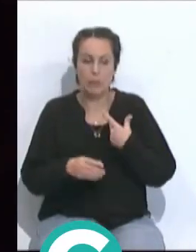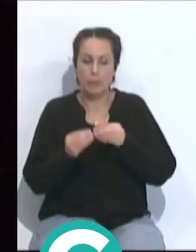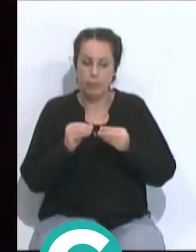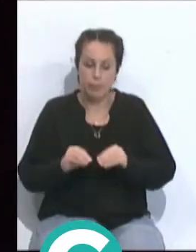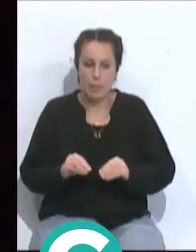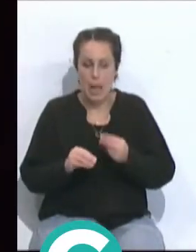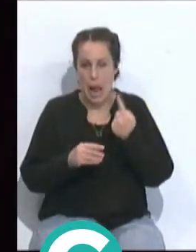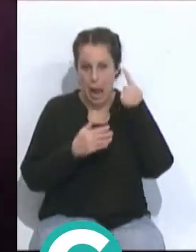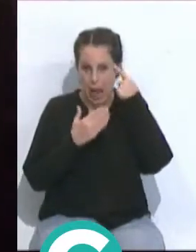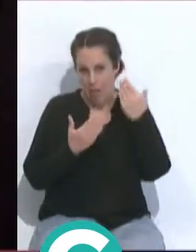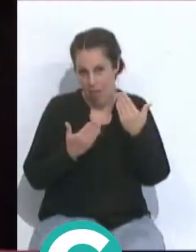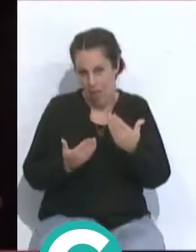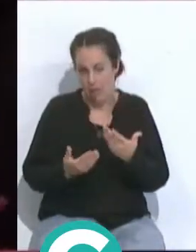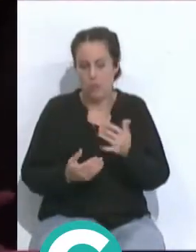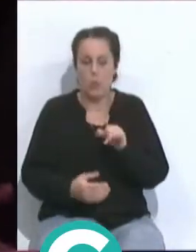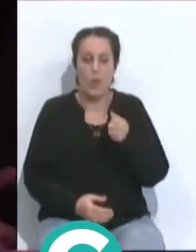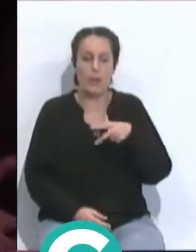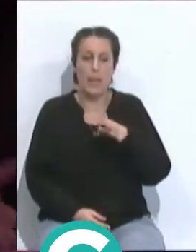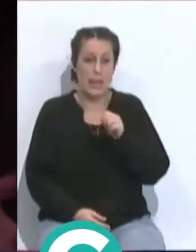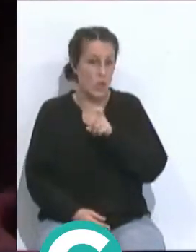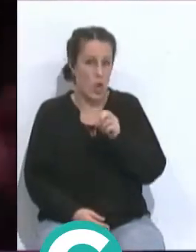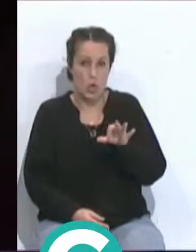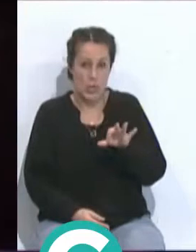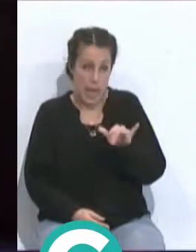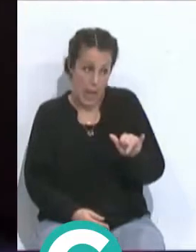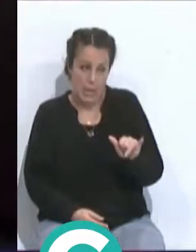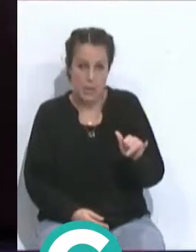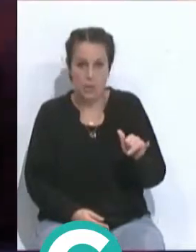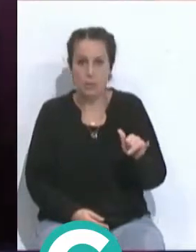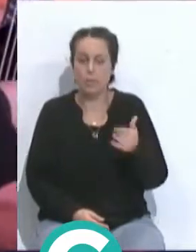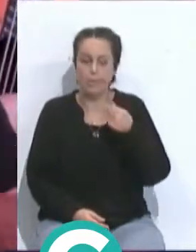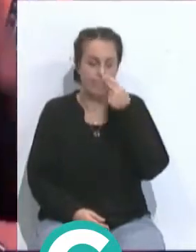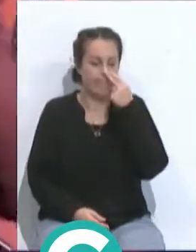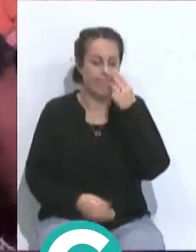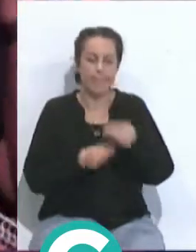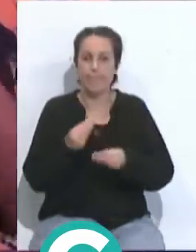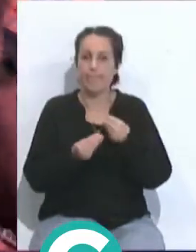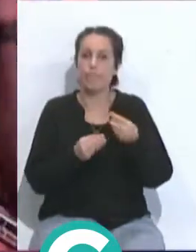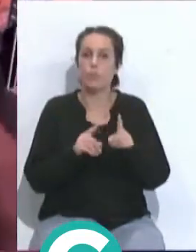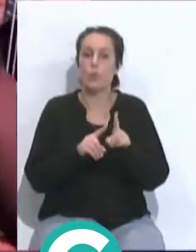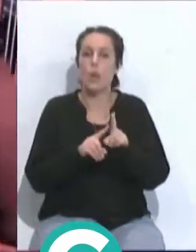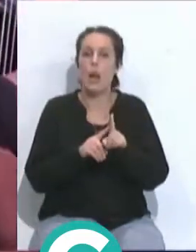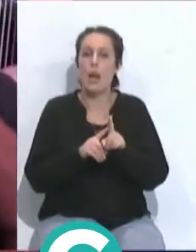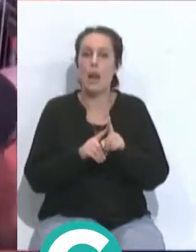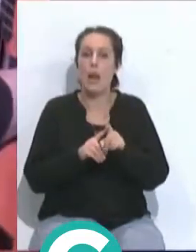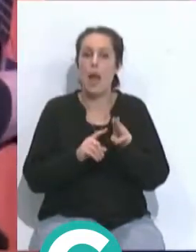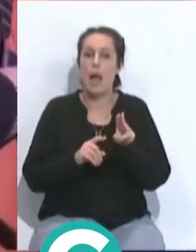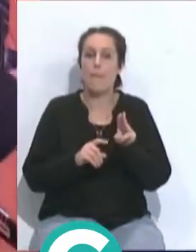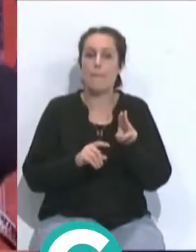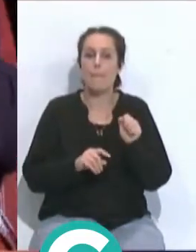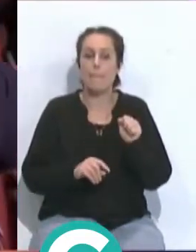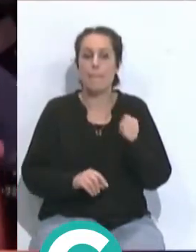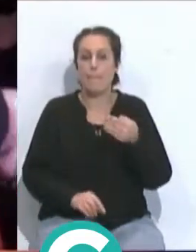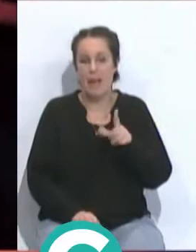de alabanza que Juan Carlos tiene. Y me pareció muy interesante hacerlo como, bueno, como Pablo Neruda, ¿no? Que también tiene una